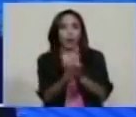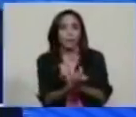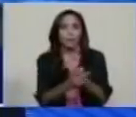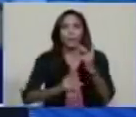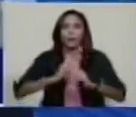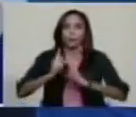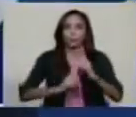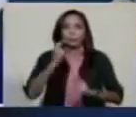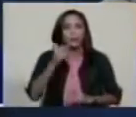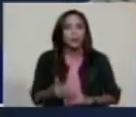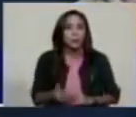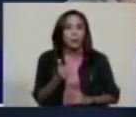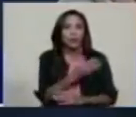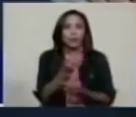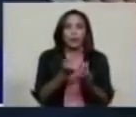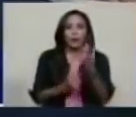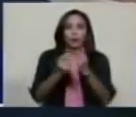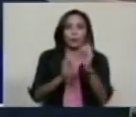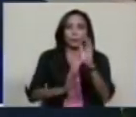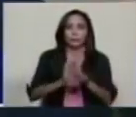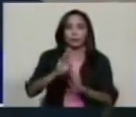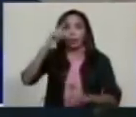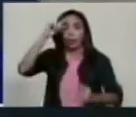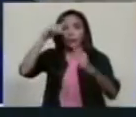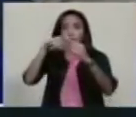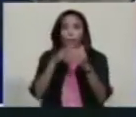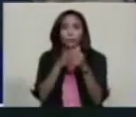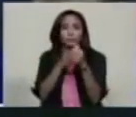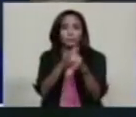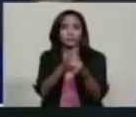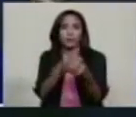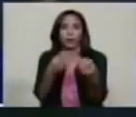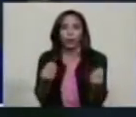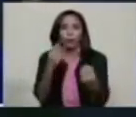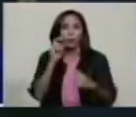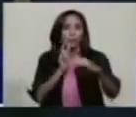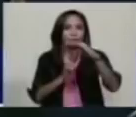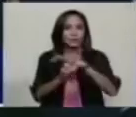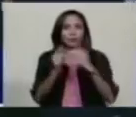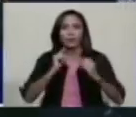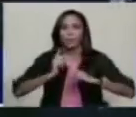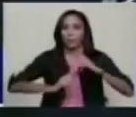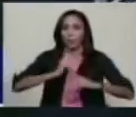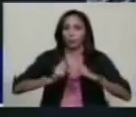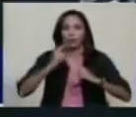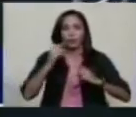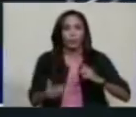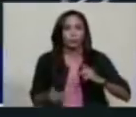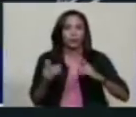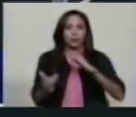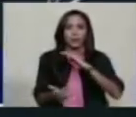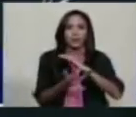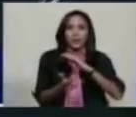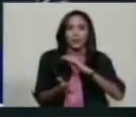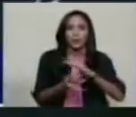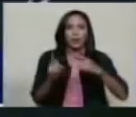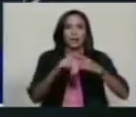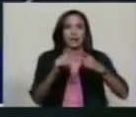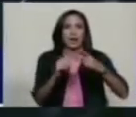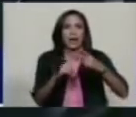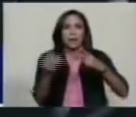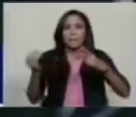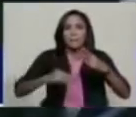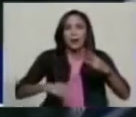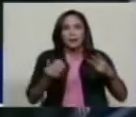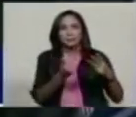producción. Tenemos que estar orientados desde el punto de vista productivo, desde el punto de vista tecnológico, desde el punto de vista del